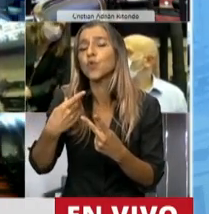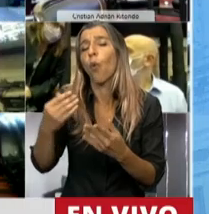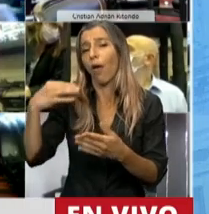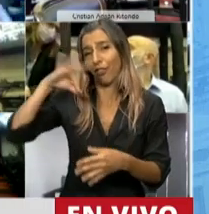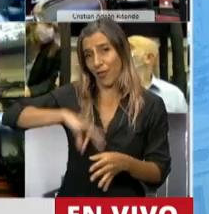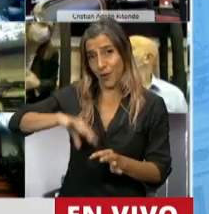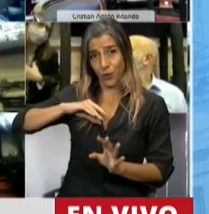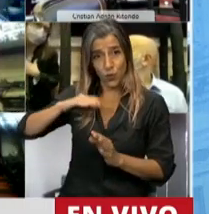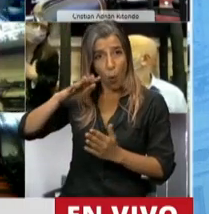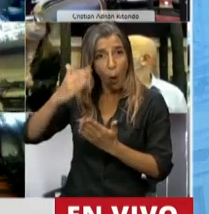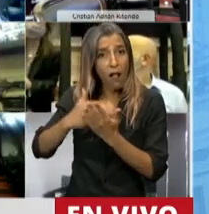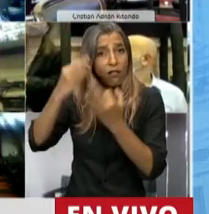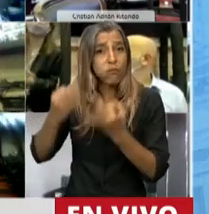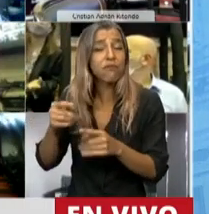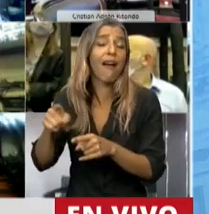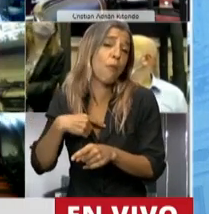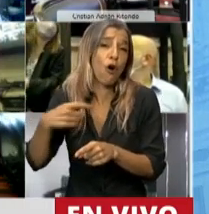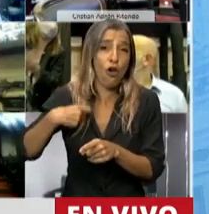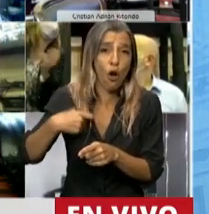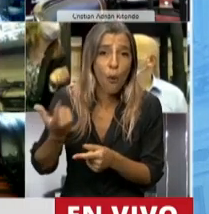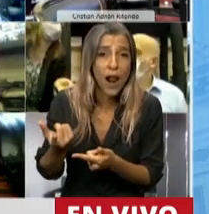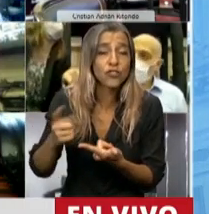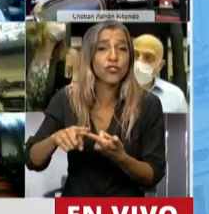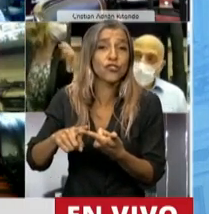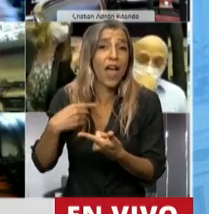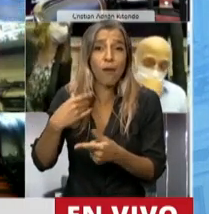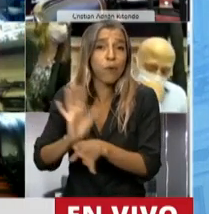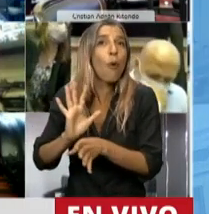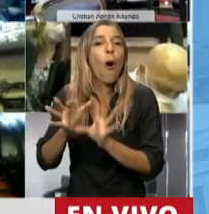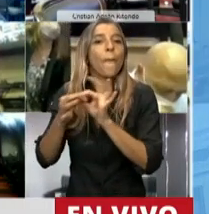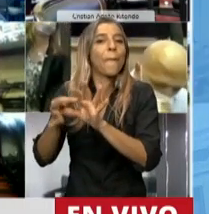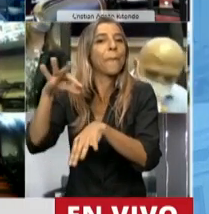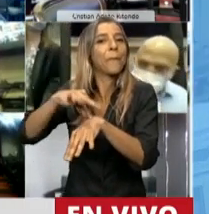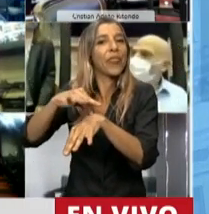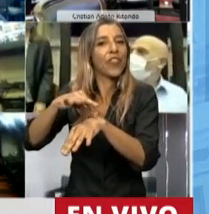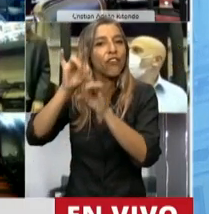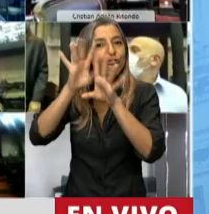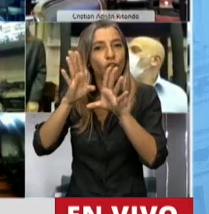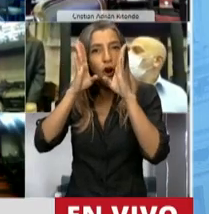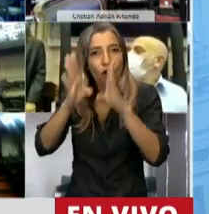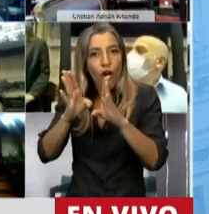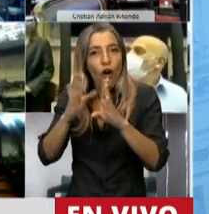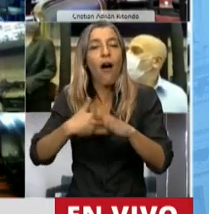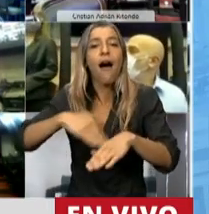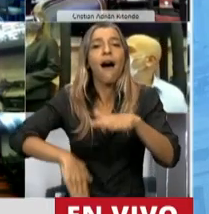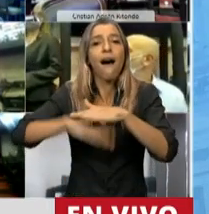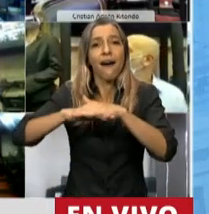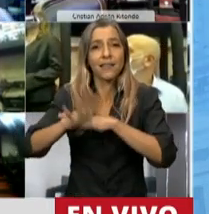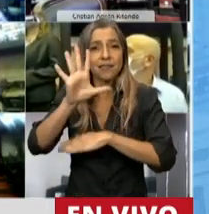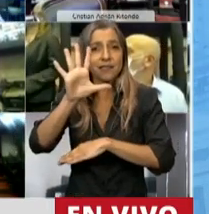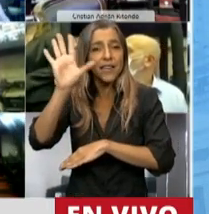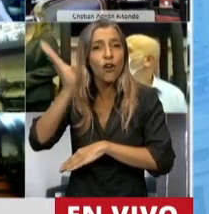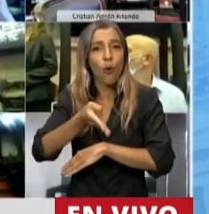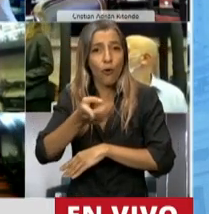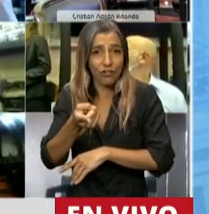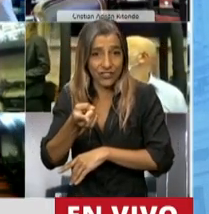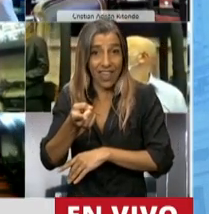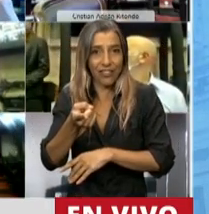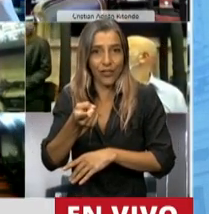unidades porque por julia ción y resolución los gastos médicos interiormente con un tope del 5% en la ganancia neta